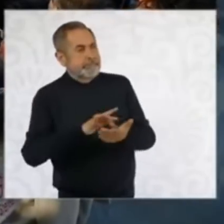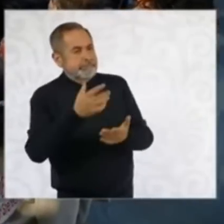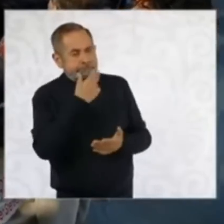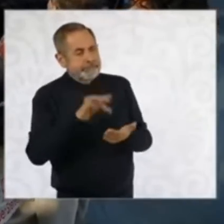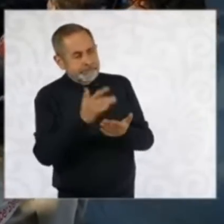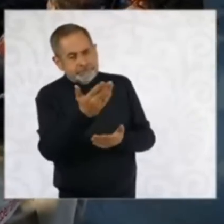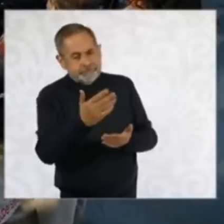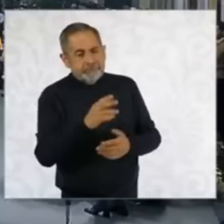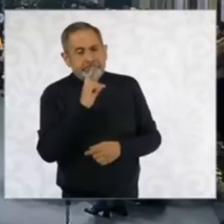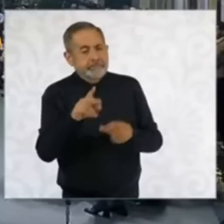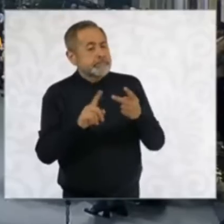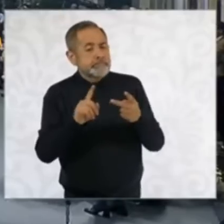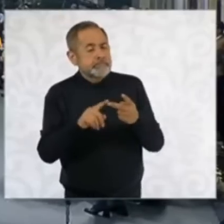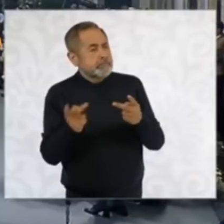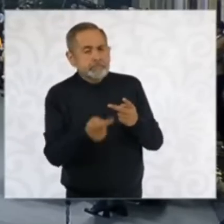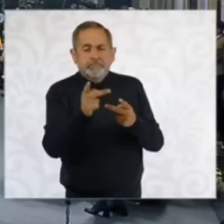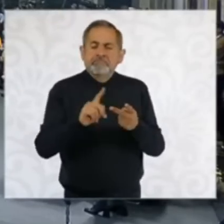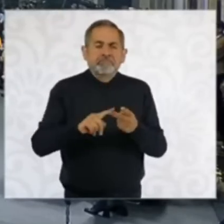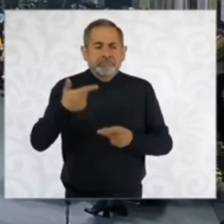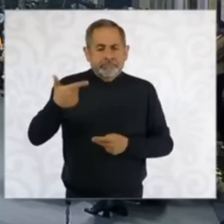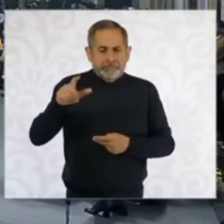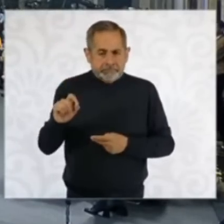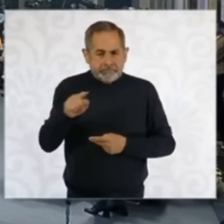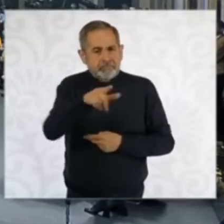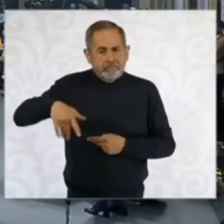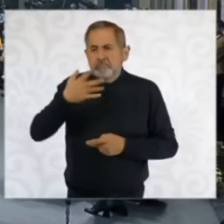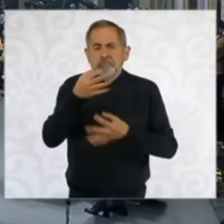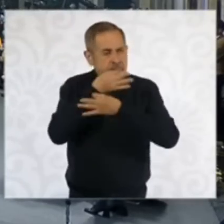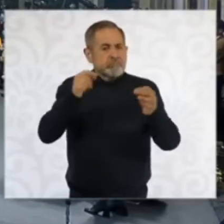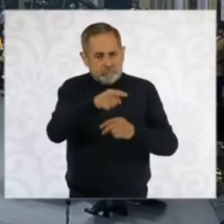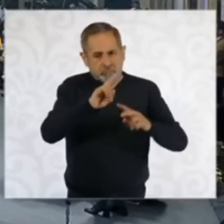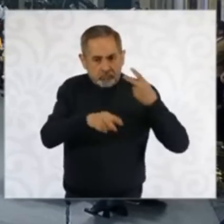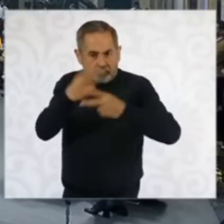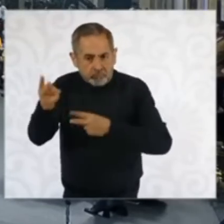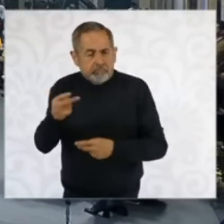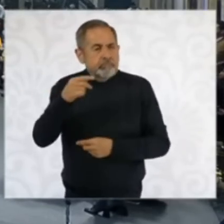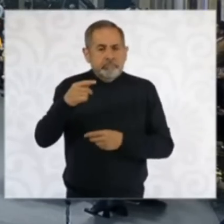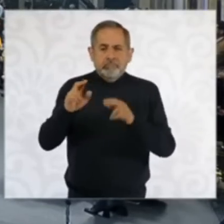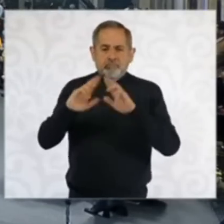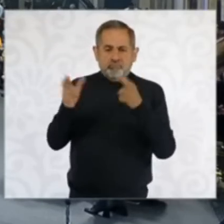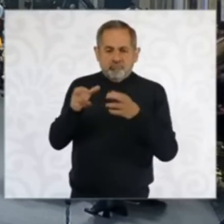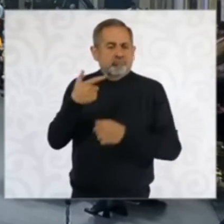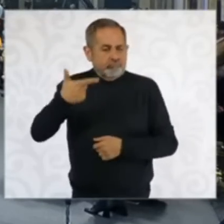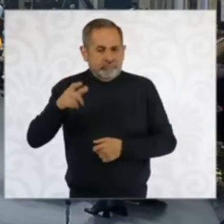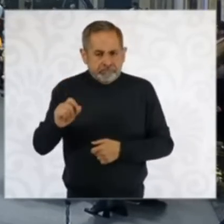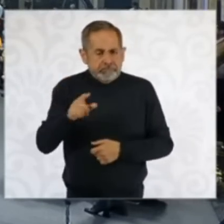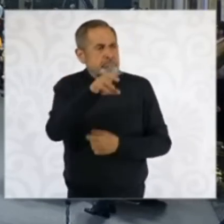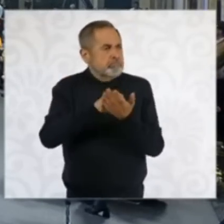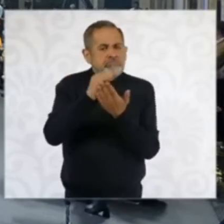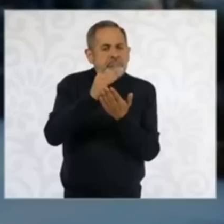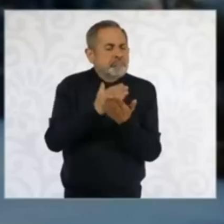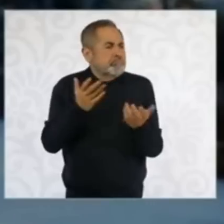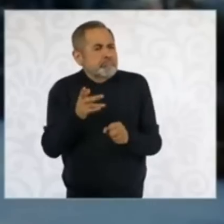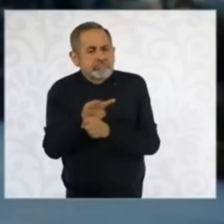respuesta. La segunda pregunta sería en torno al G20, que usted ya ha anunciado en esta conferencia que va a asistir, sobre su agenda, si ya